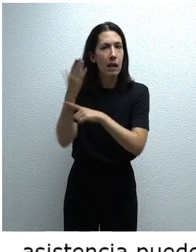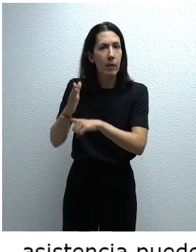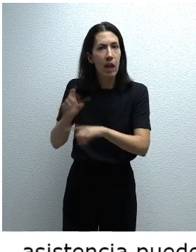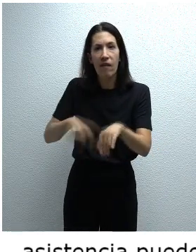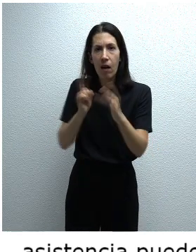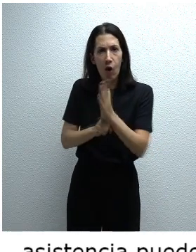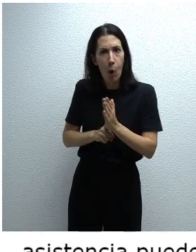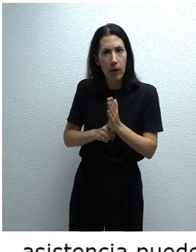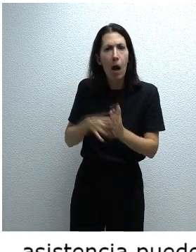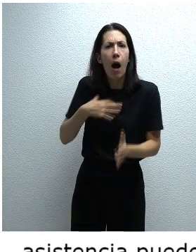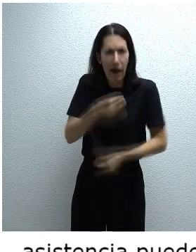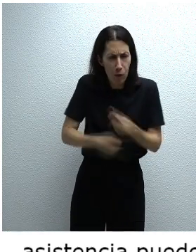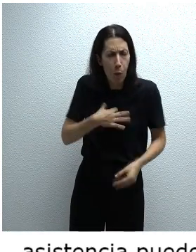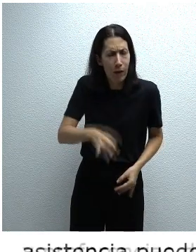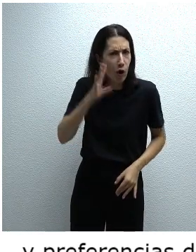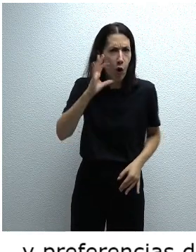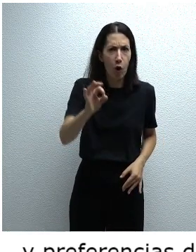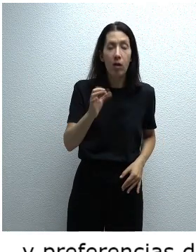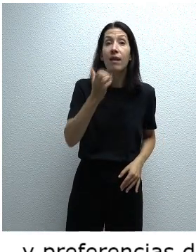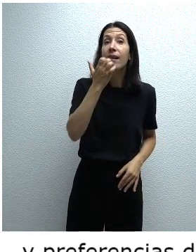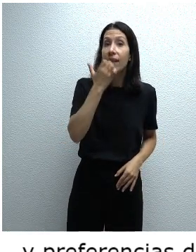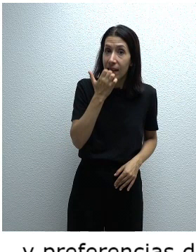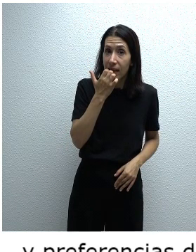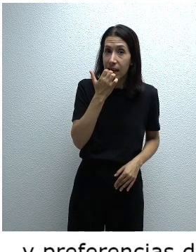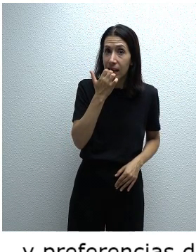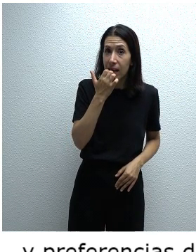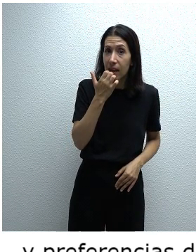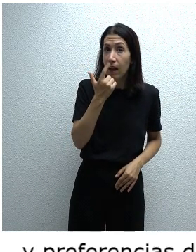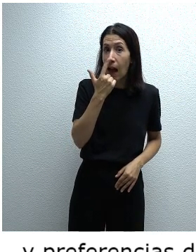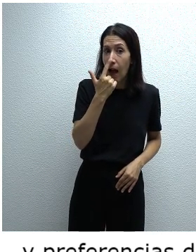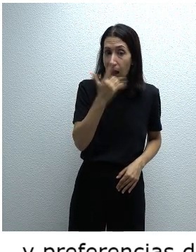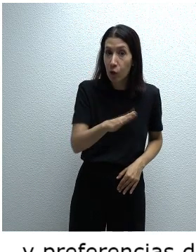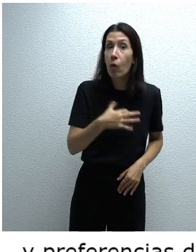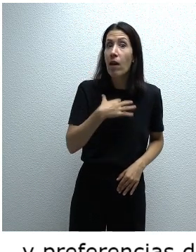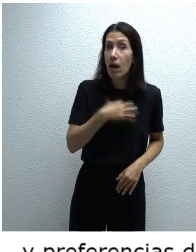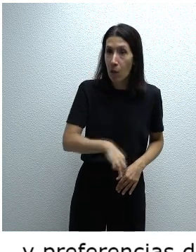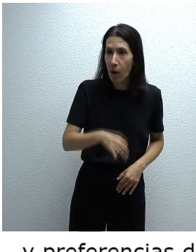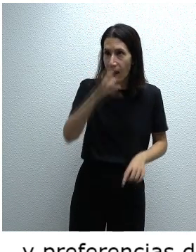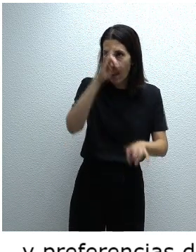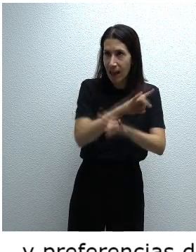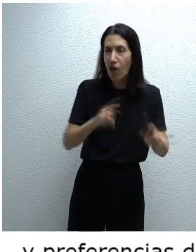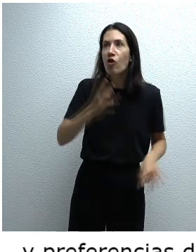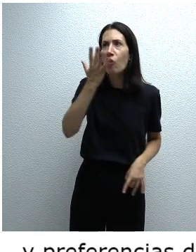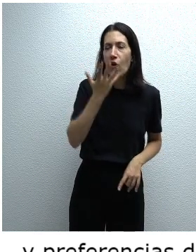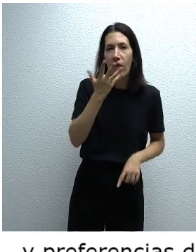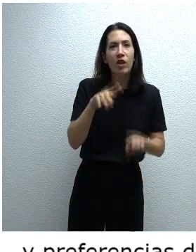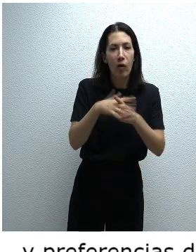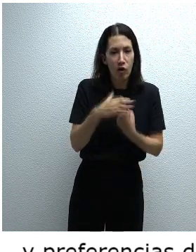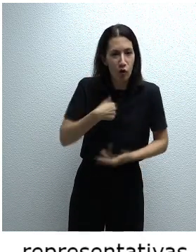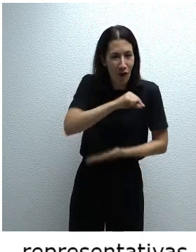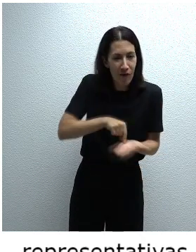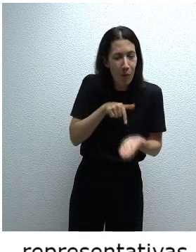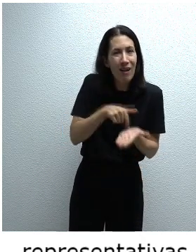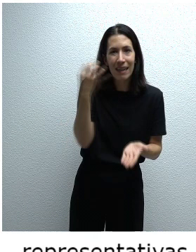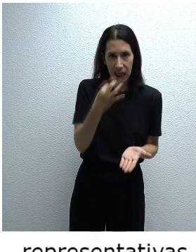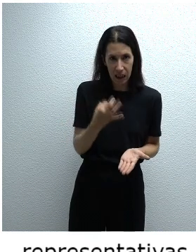pues lógicamente va a poder hacerlo, siempre y cuando tenga actitud y discernimiento suficiente para conocer el alcance de lo que está haciendo. Y además